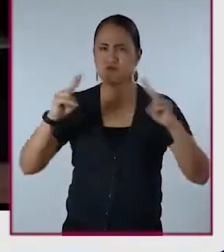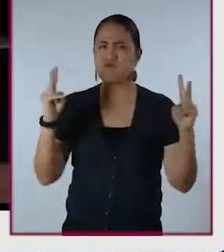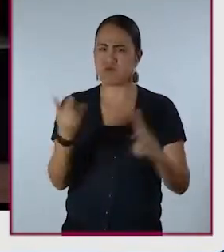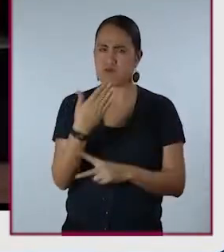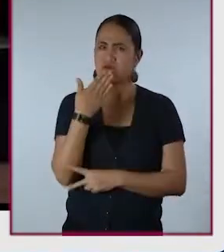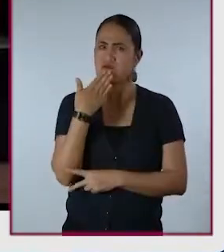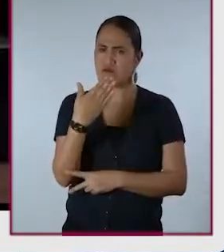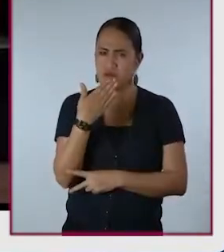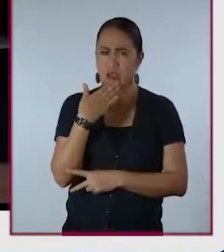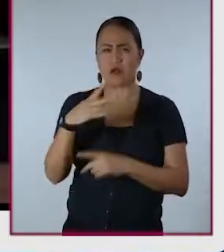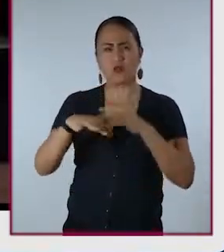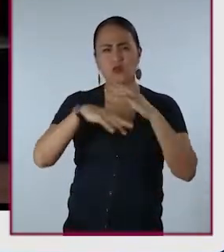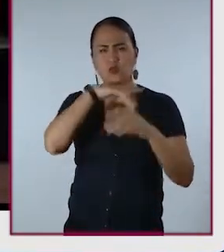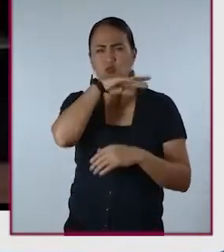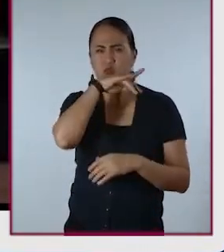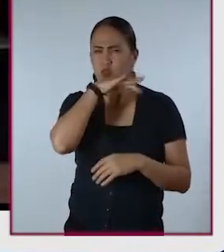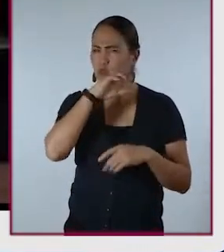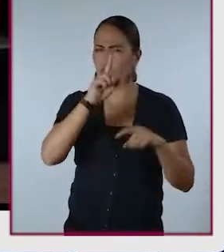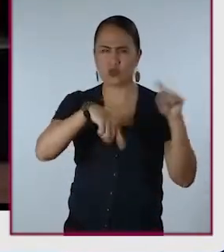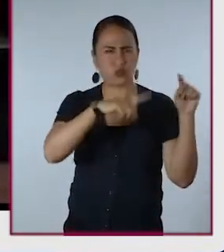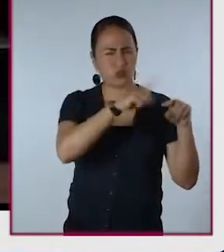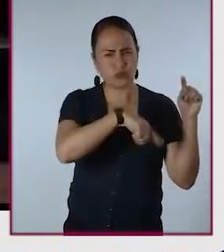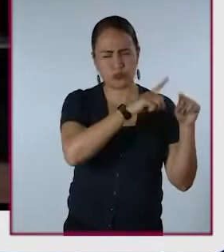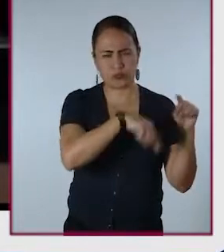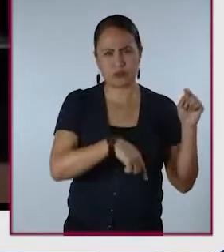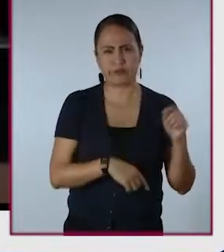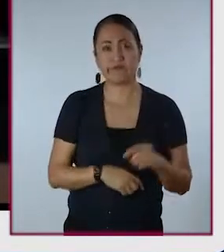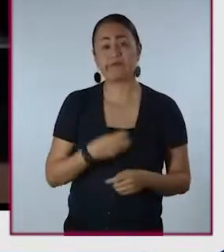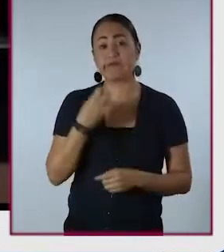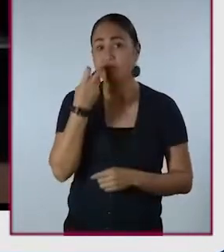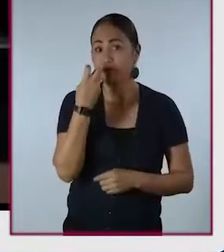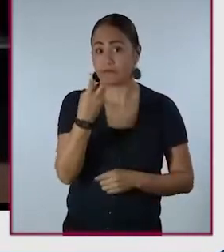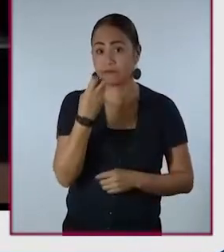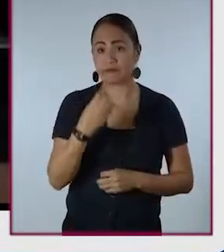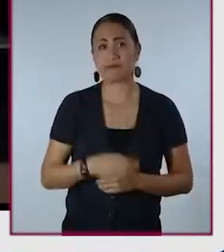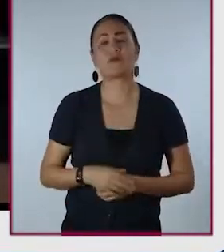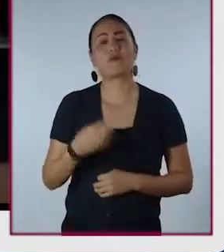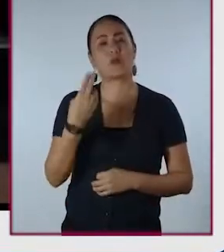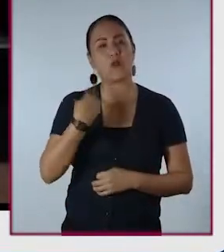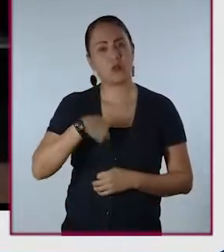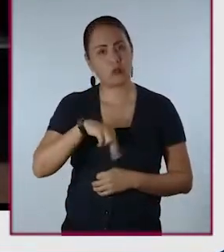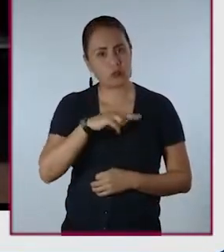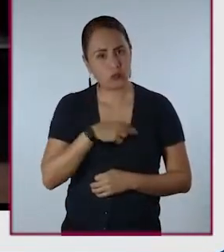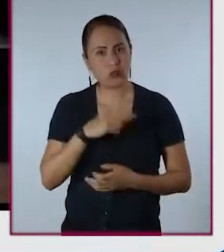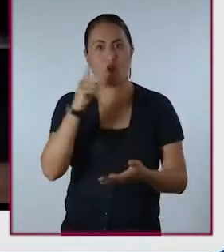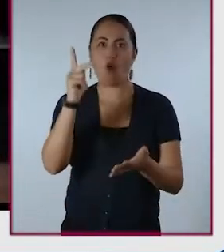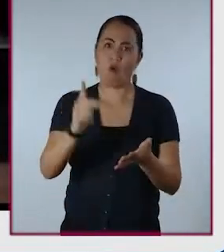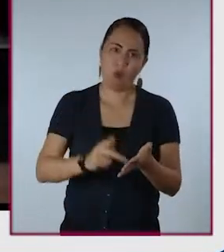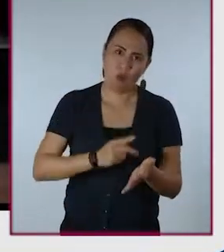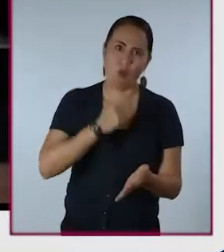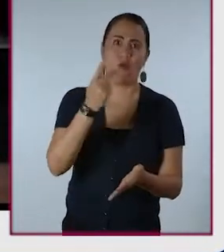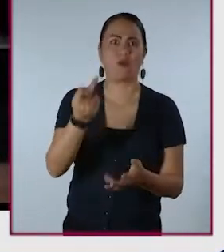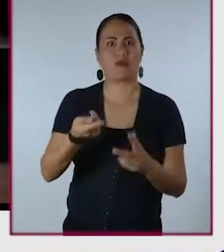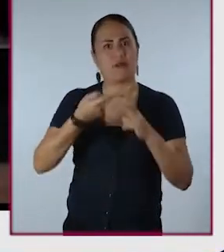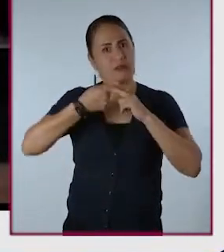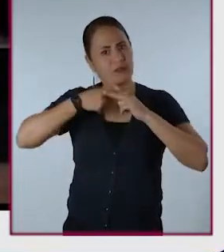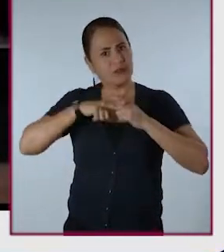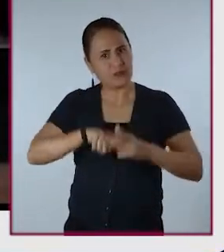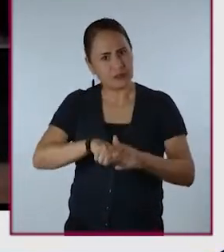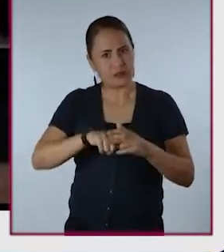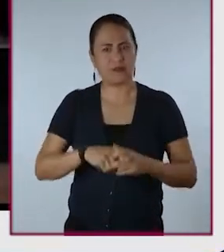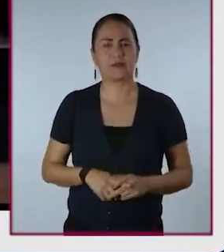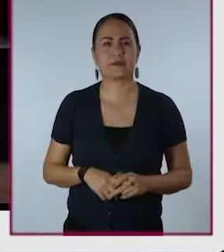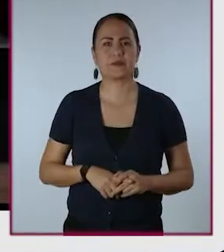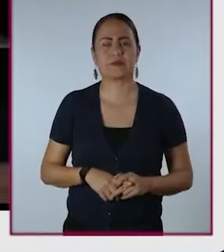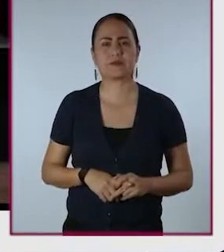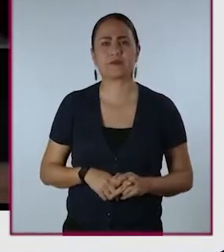y la contaminación. Pues resulta que tuvimos que volver a empezar. El problema es que el soporte